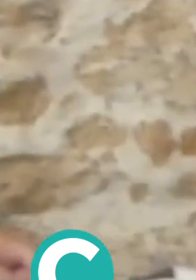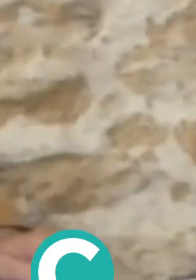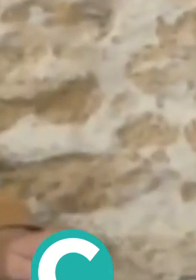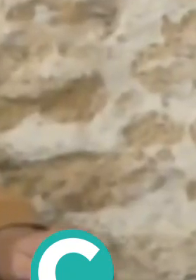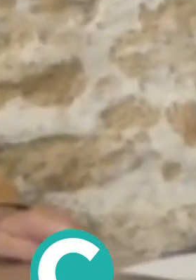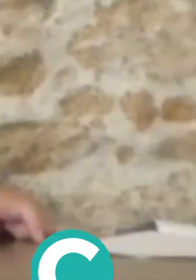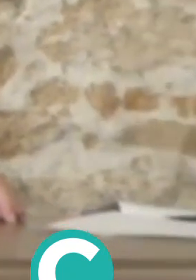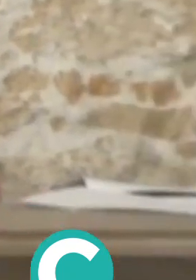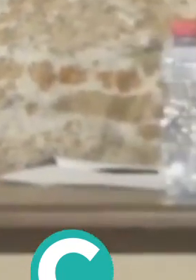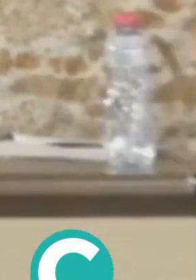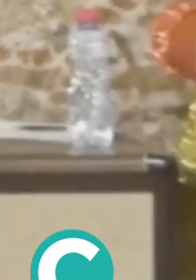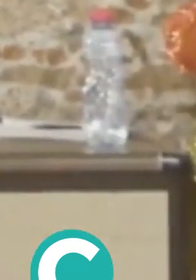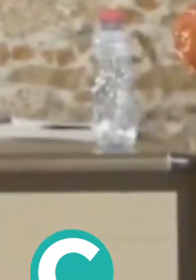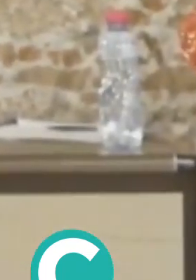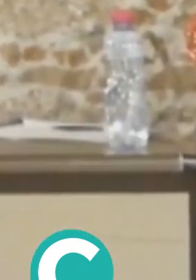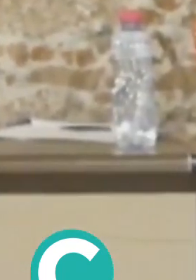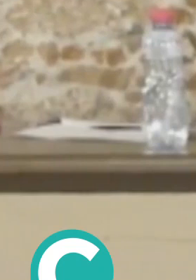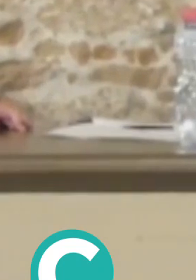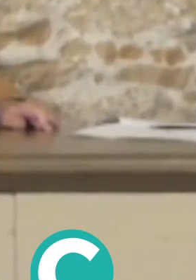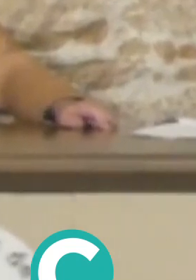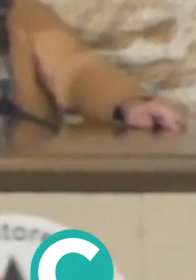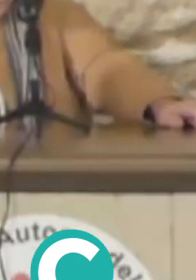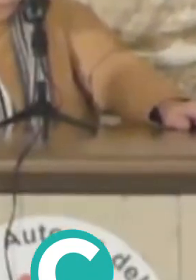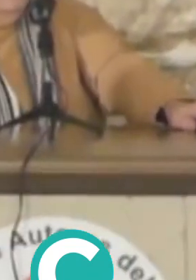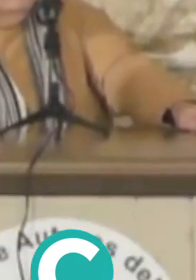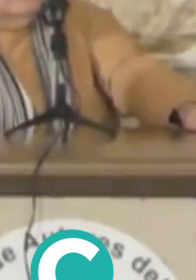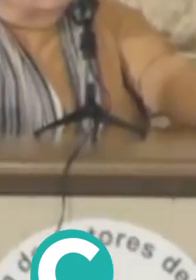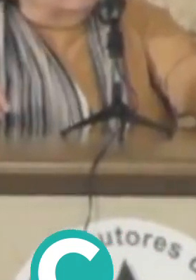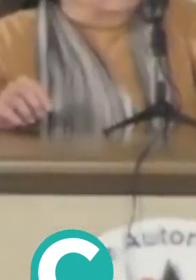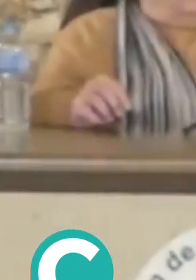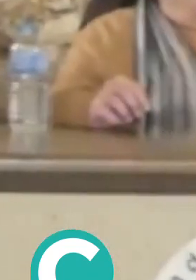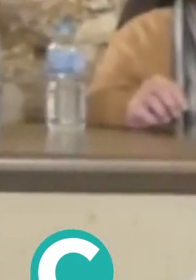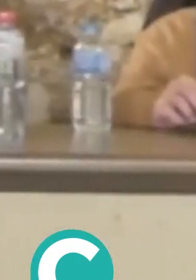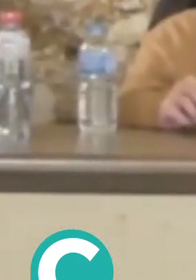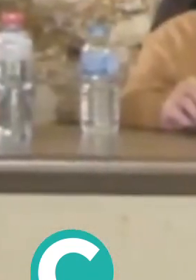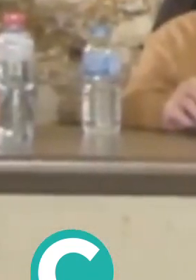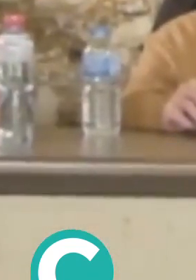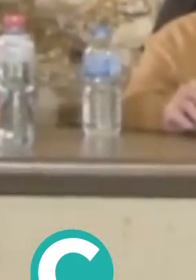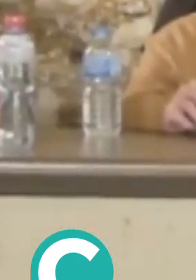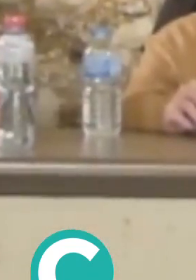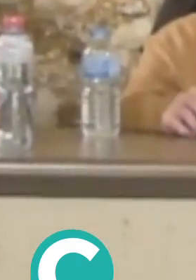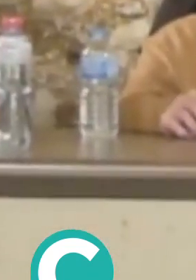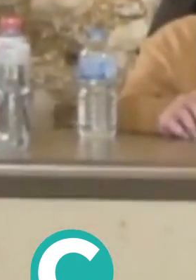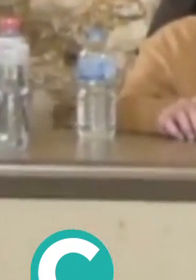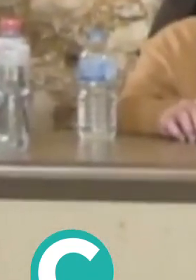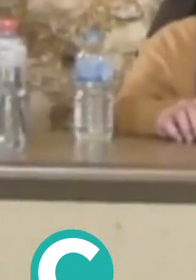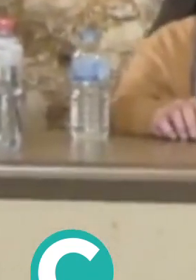la de la posa, ahí la calavera.